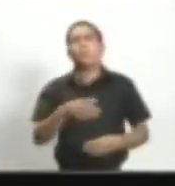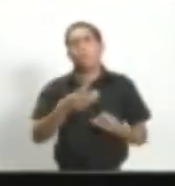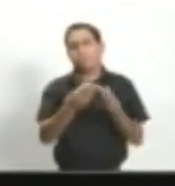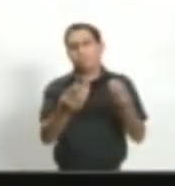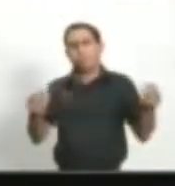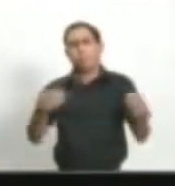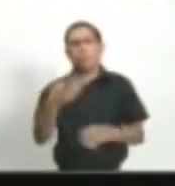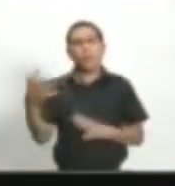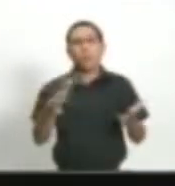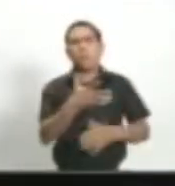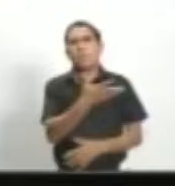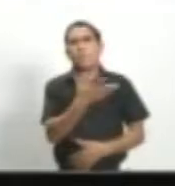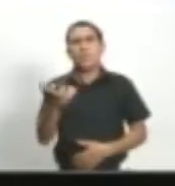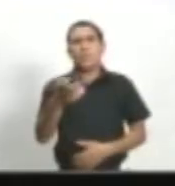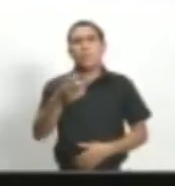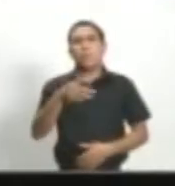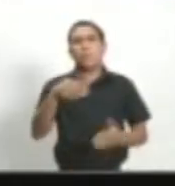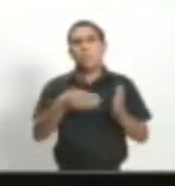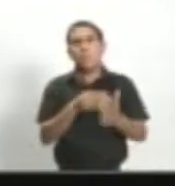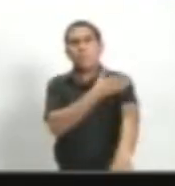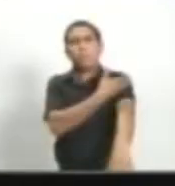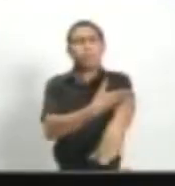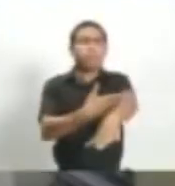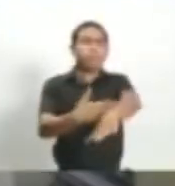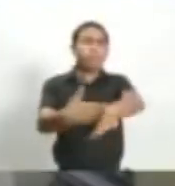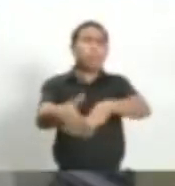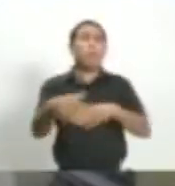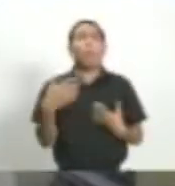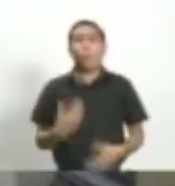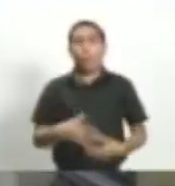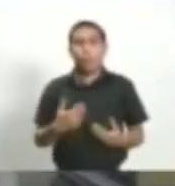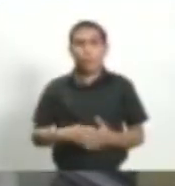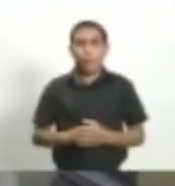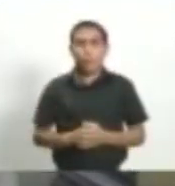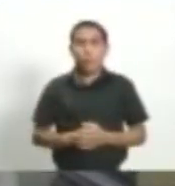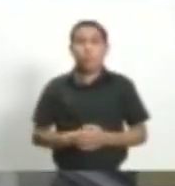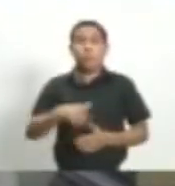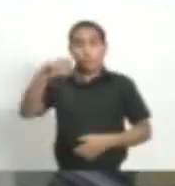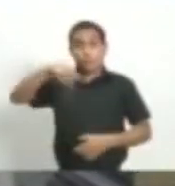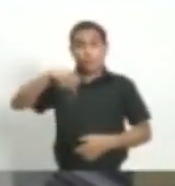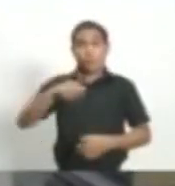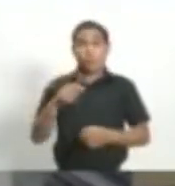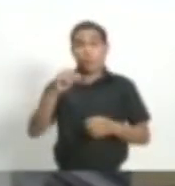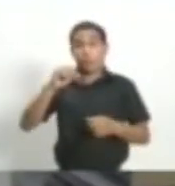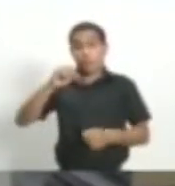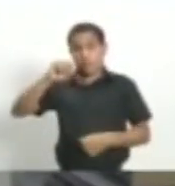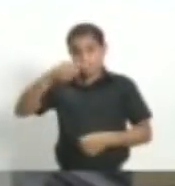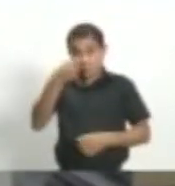de 157.337 millones. Empezamos a partir de hoy, 1 de mayo, con